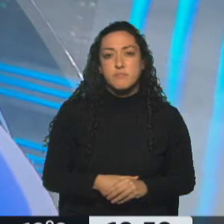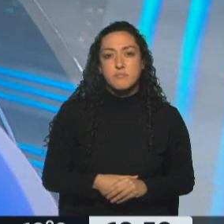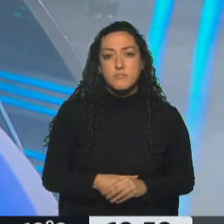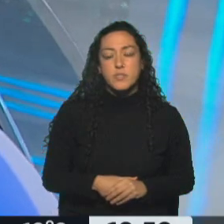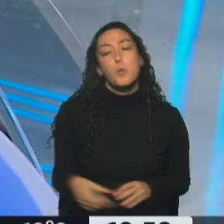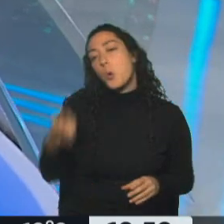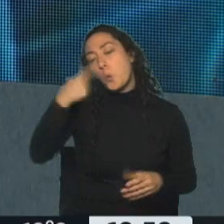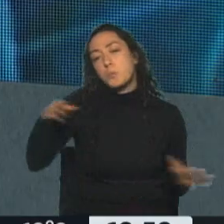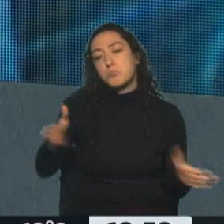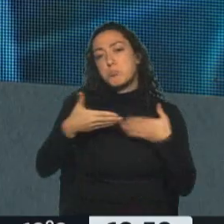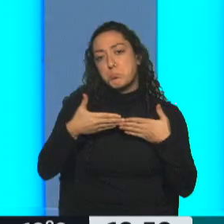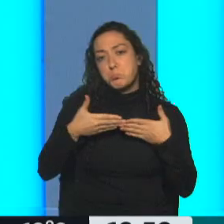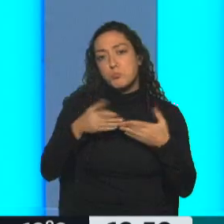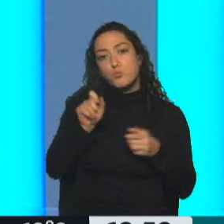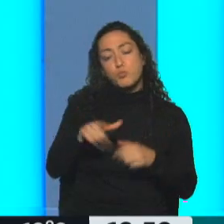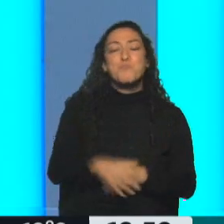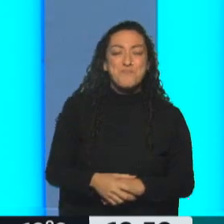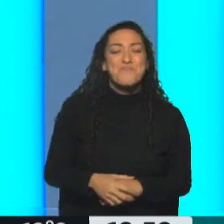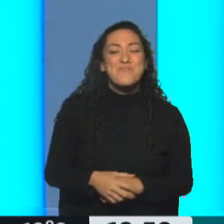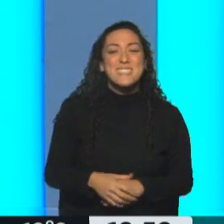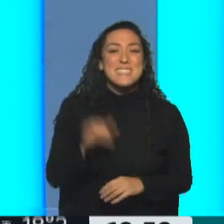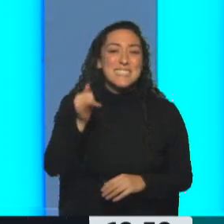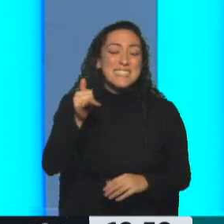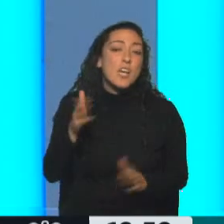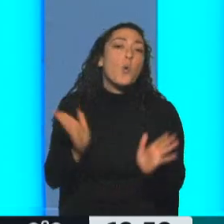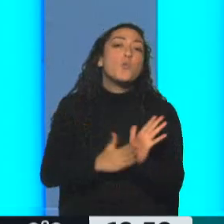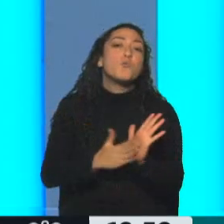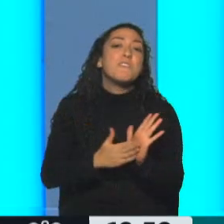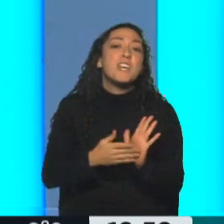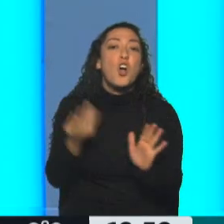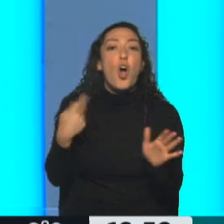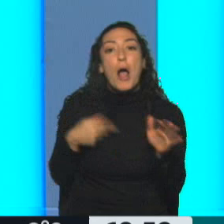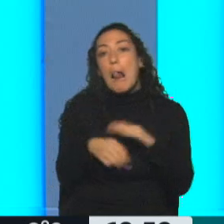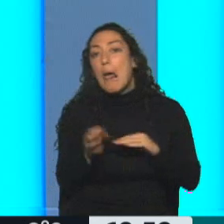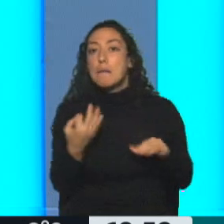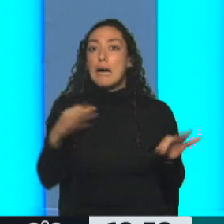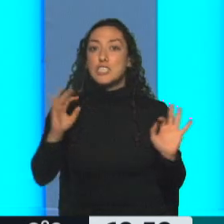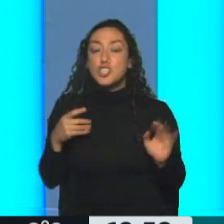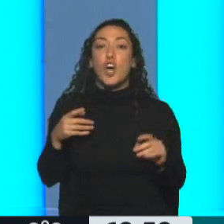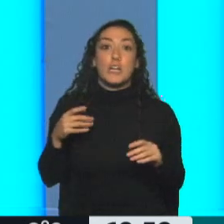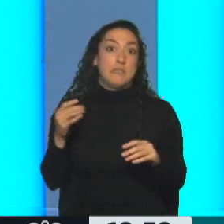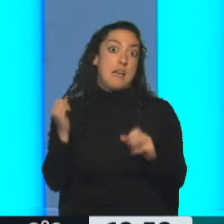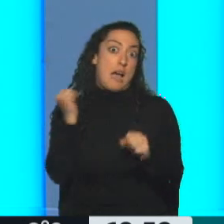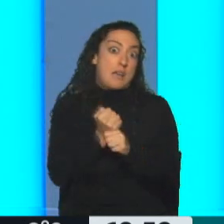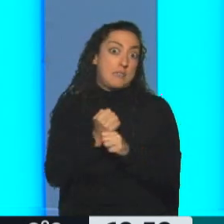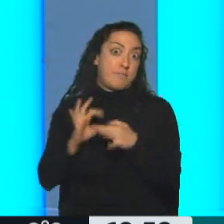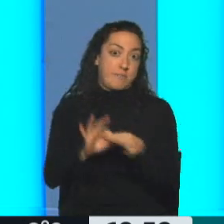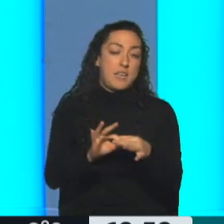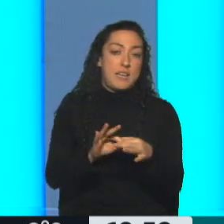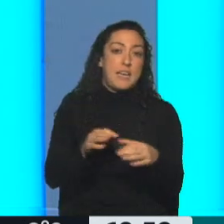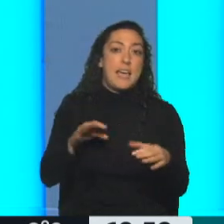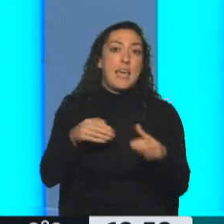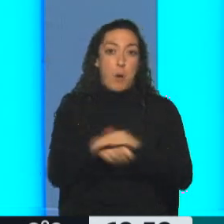Para cerrar entonces, tuyo. Básicamente justificó la evasión de impuestos y de hecho dijo que lleva a la corrupción. El domingo elecciones, todas